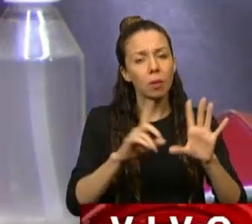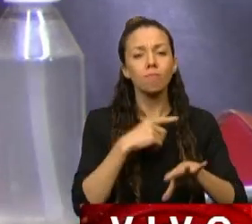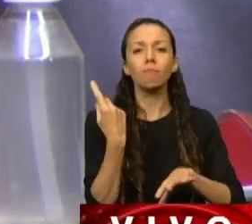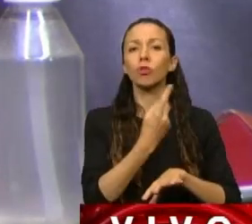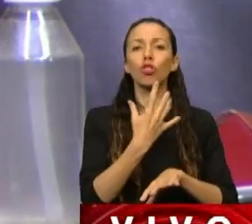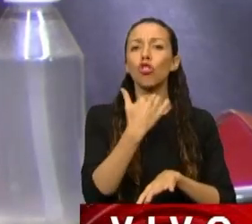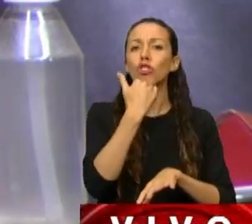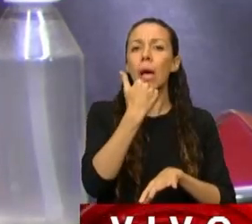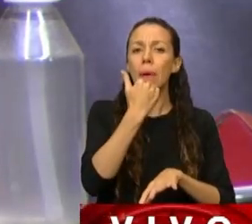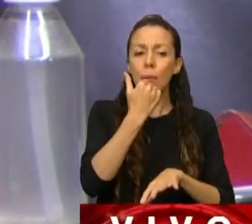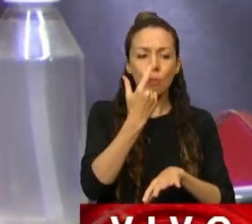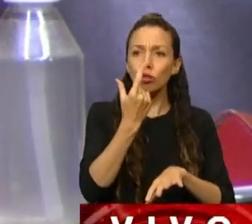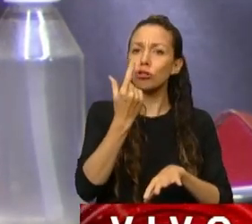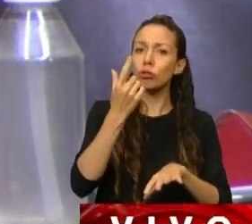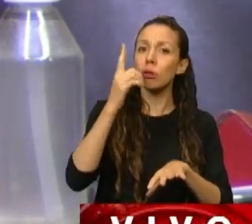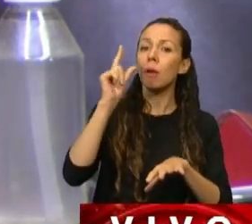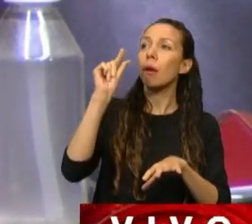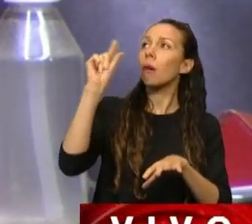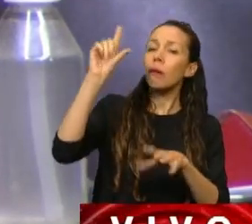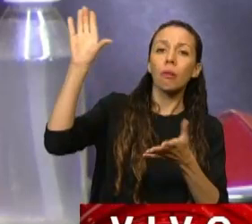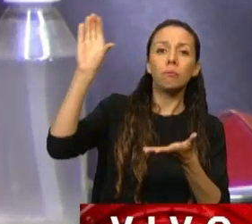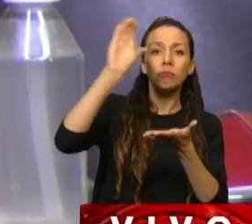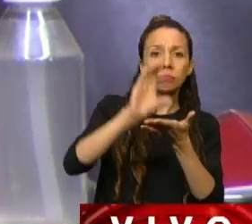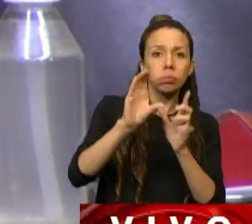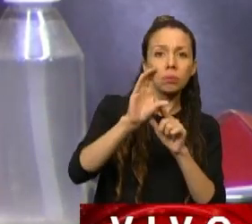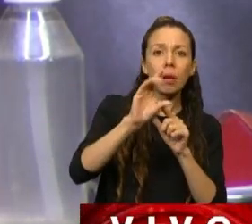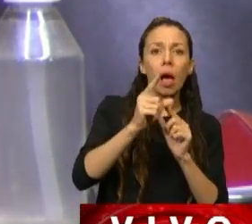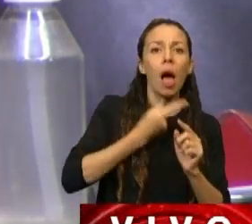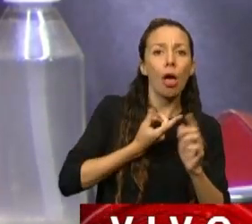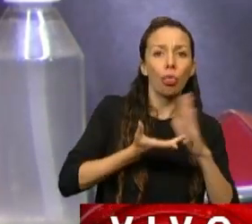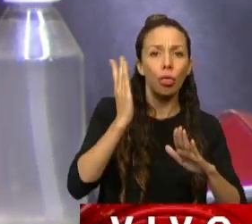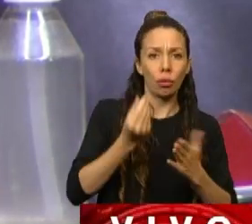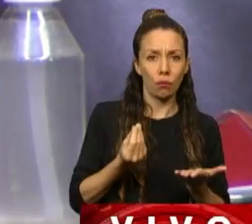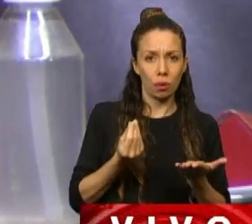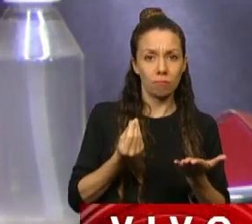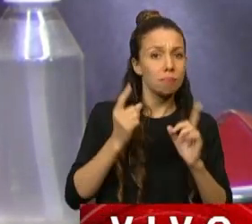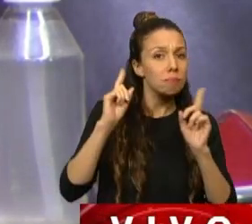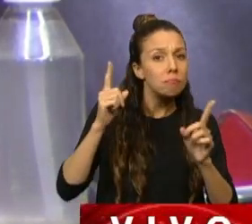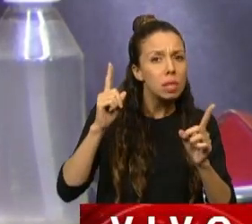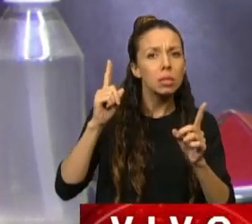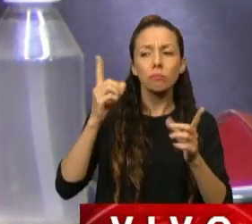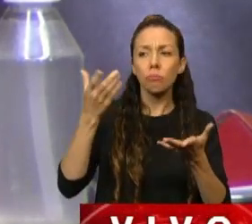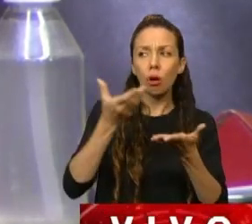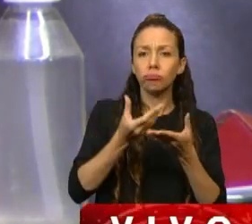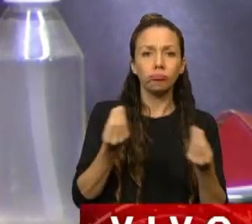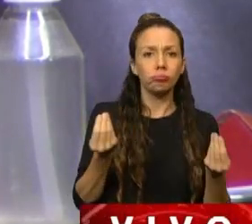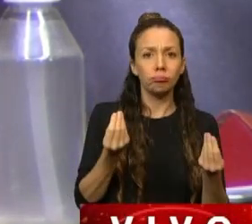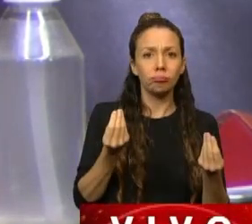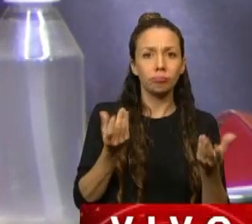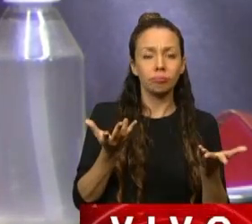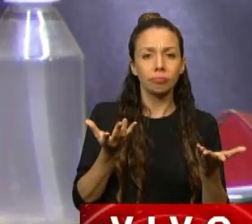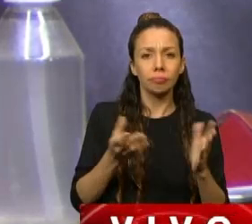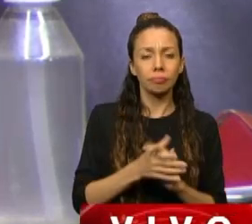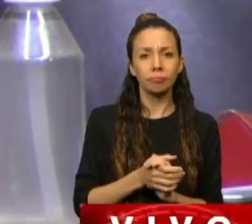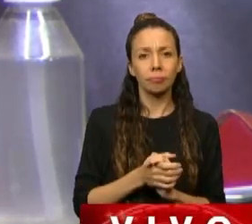destino de los recursos que desembolsó el fondo se habla